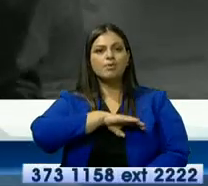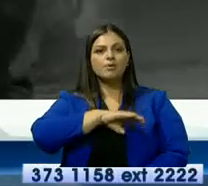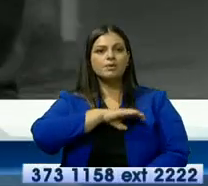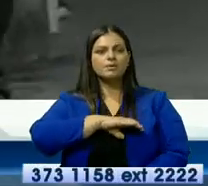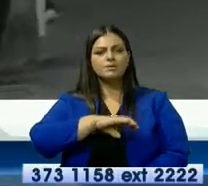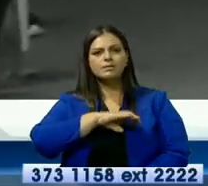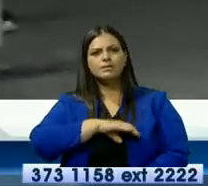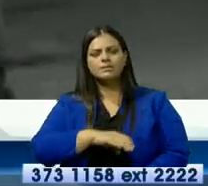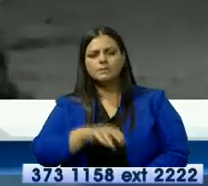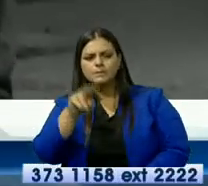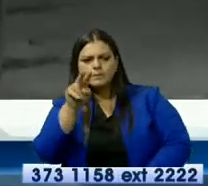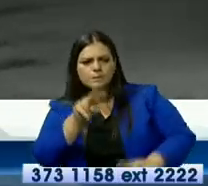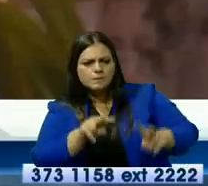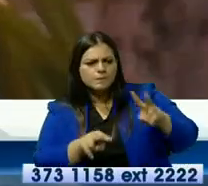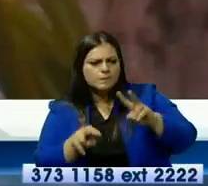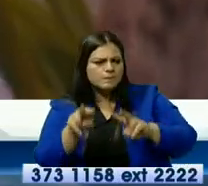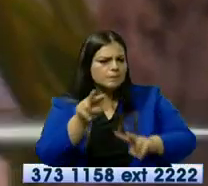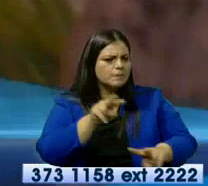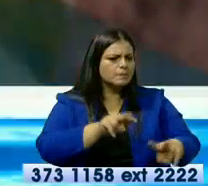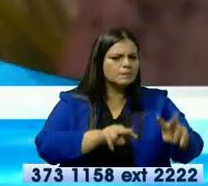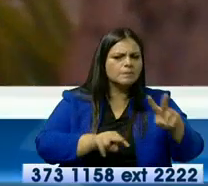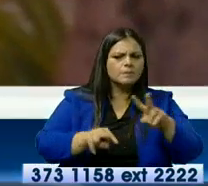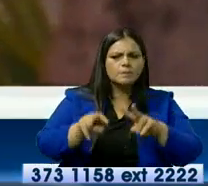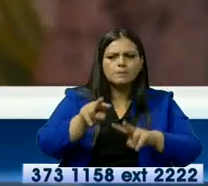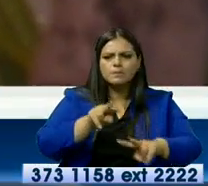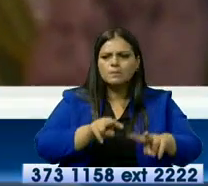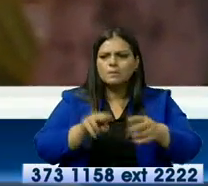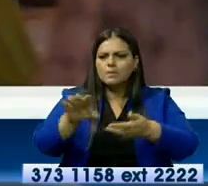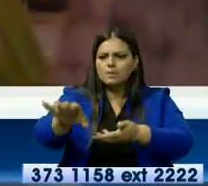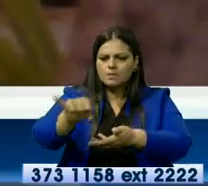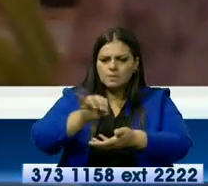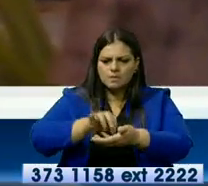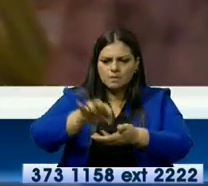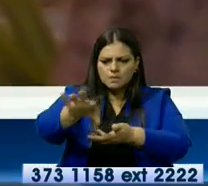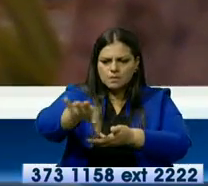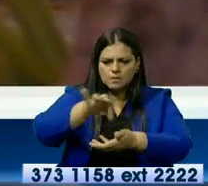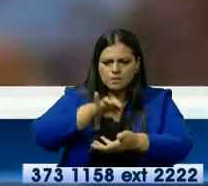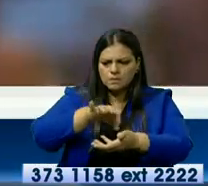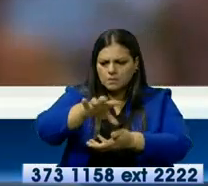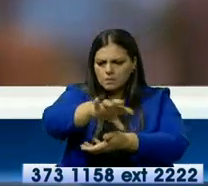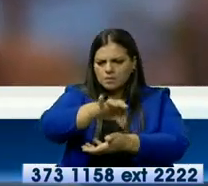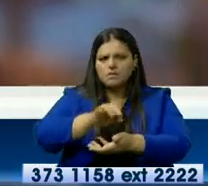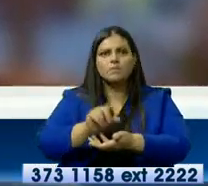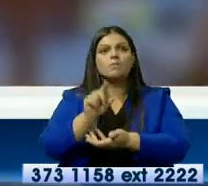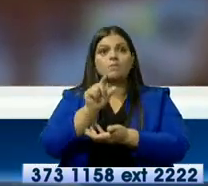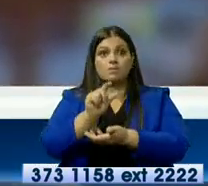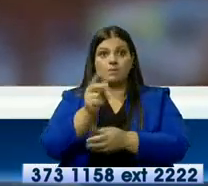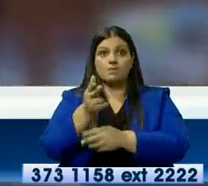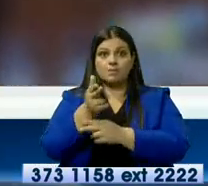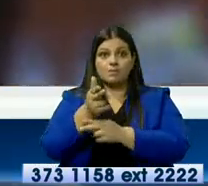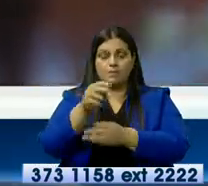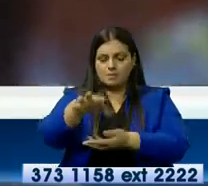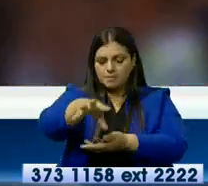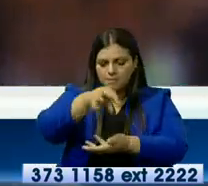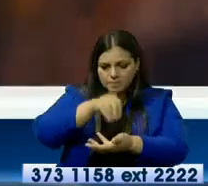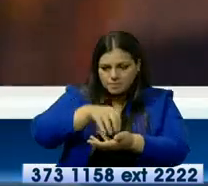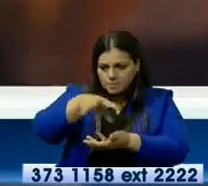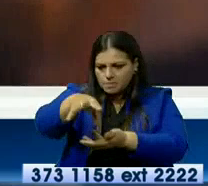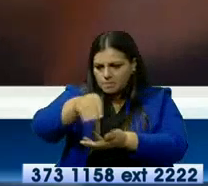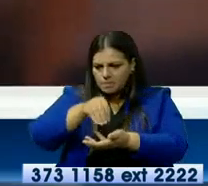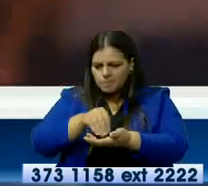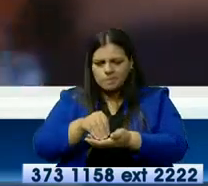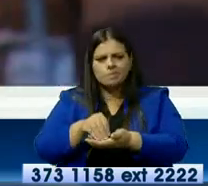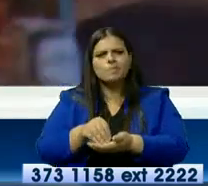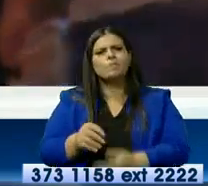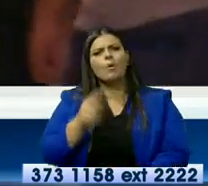realizaron inspecciones en el lugar del crimen. Aquí encontraron varias balas y casquillos. Por ahora buscan a los responsables